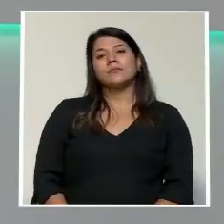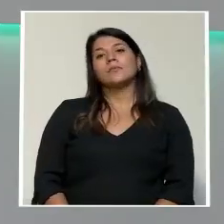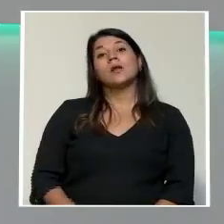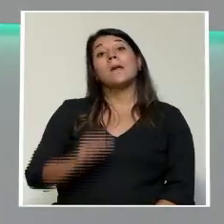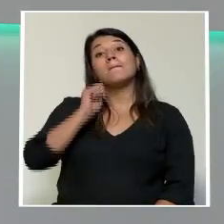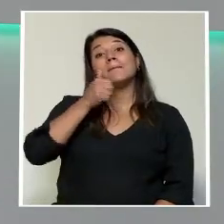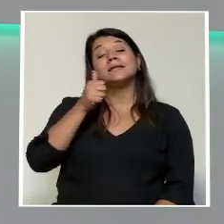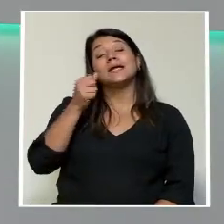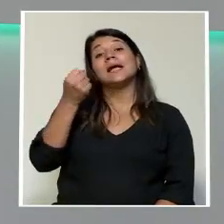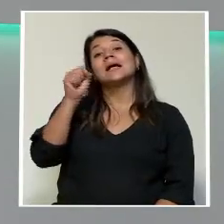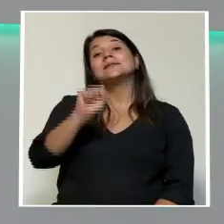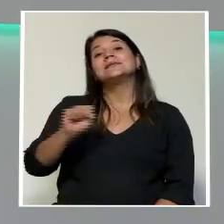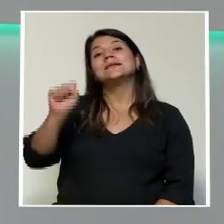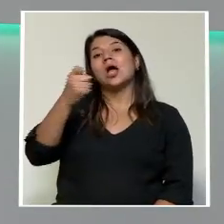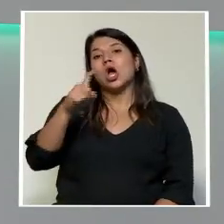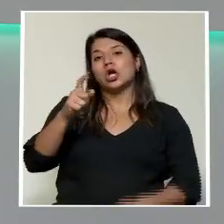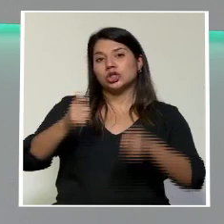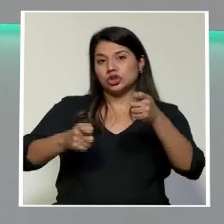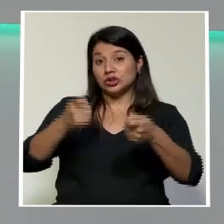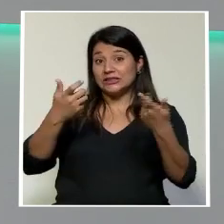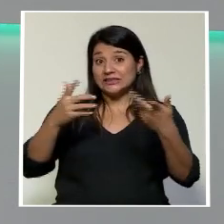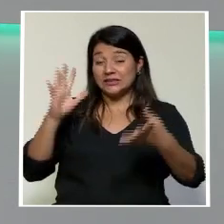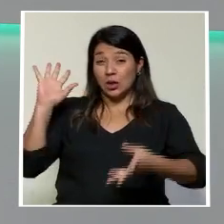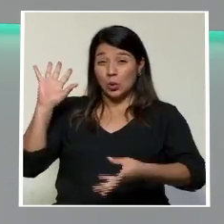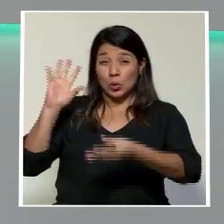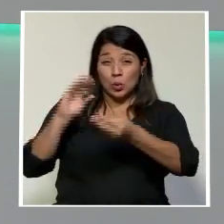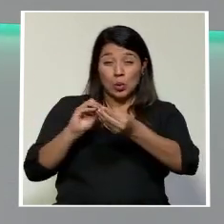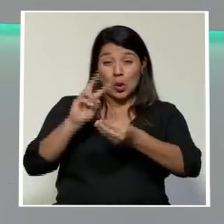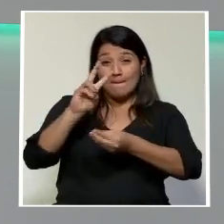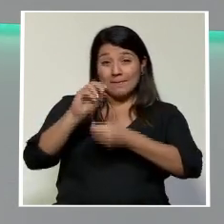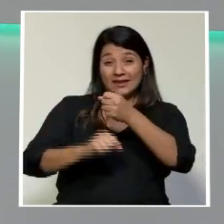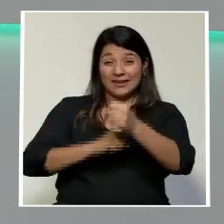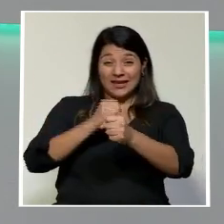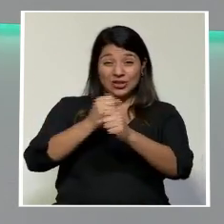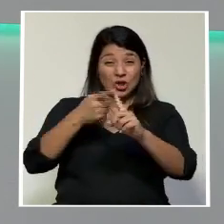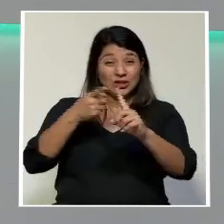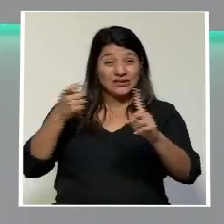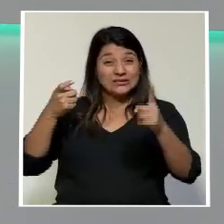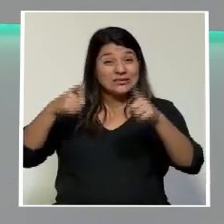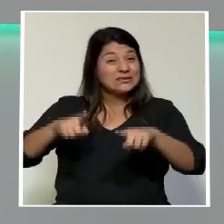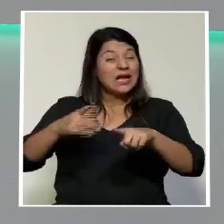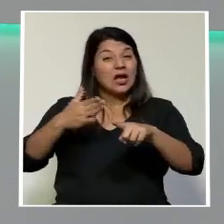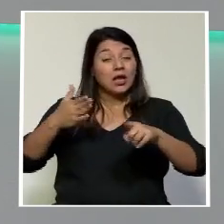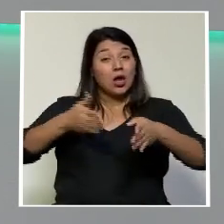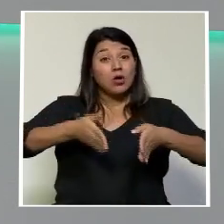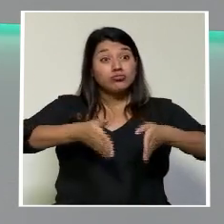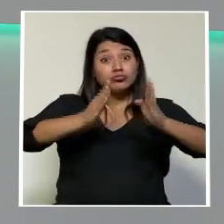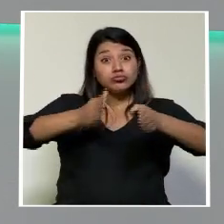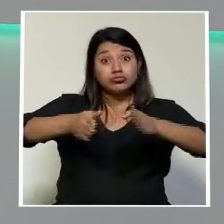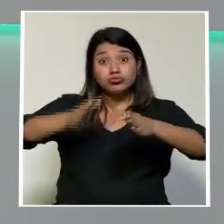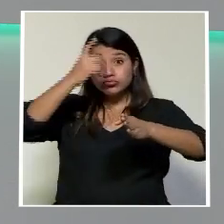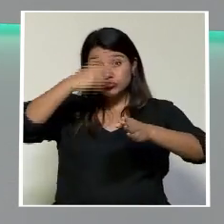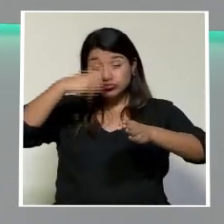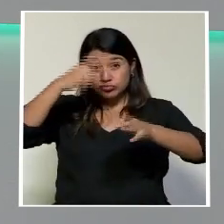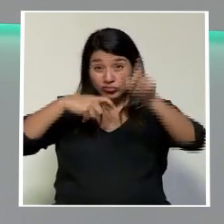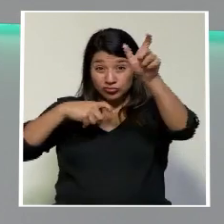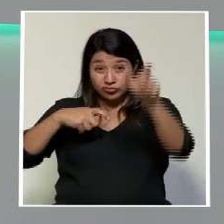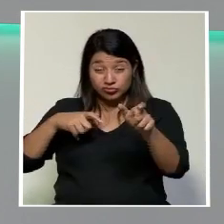11 de septiembre se cumplen 20 años del atentado terrorista contra las toros gemelas donde fallecieron más de 2